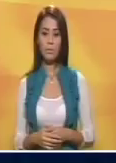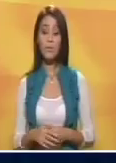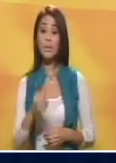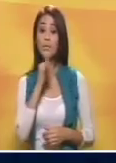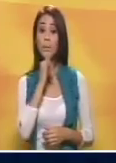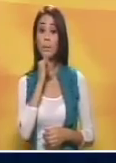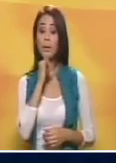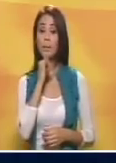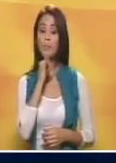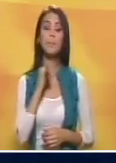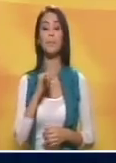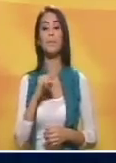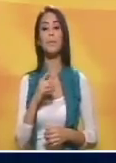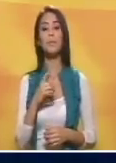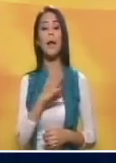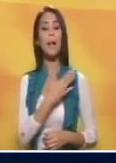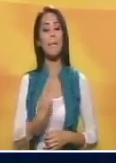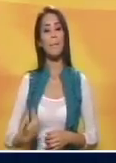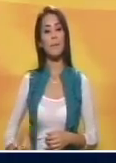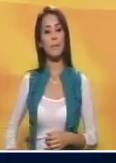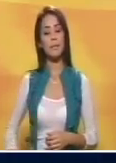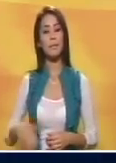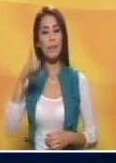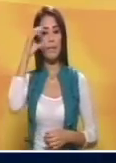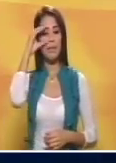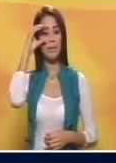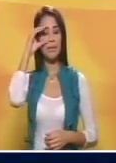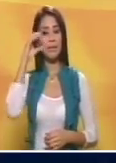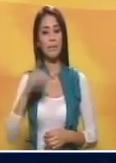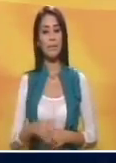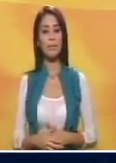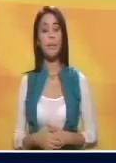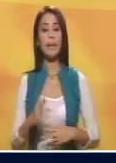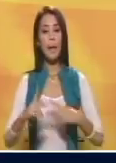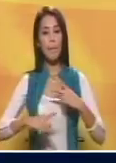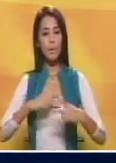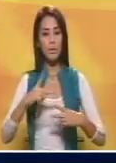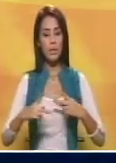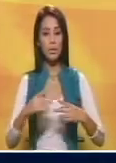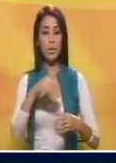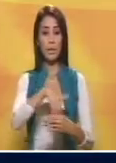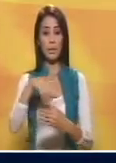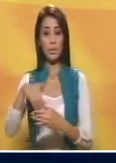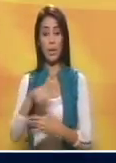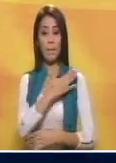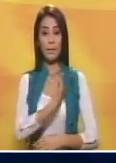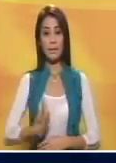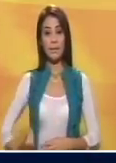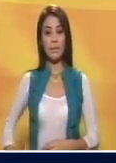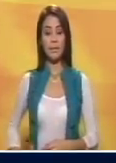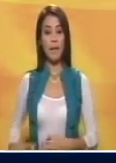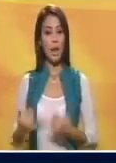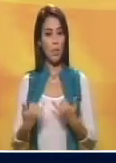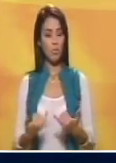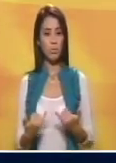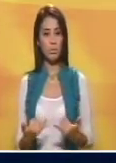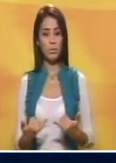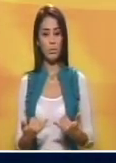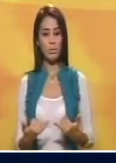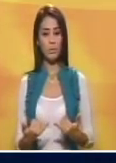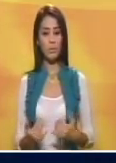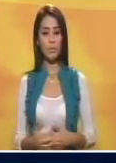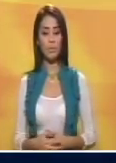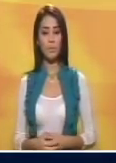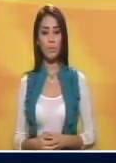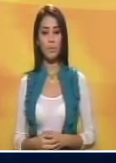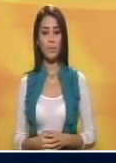informábamos también a la presidenta Rodríguez que el proceso electoral presidencial en este momento está